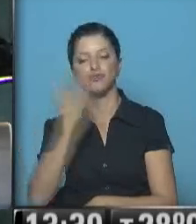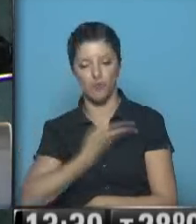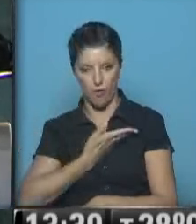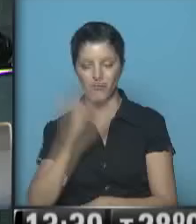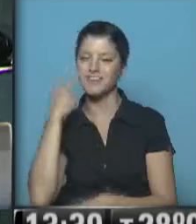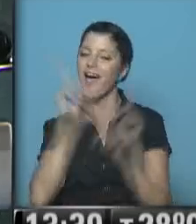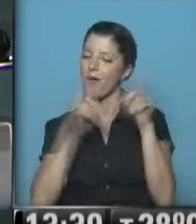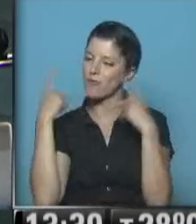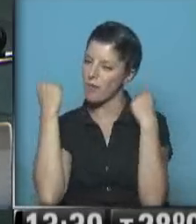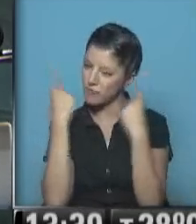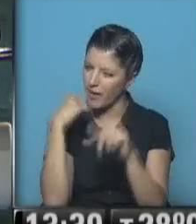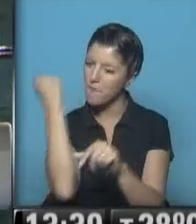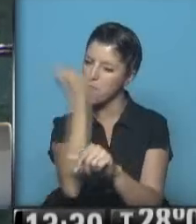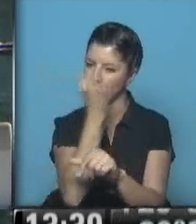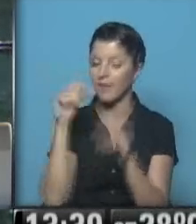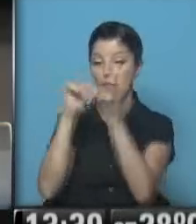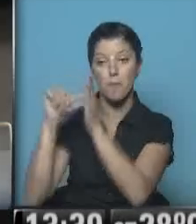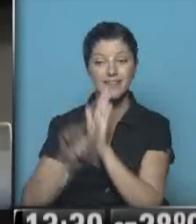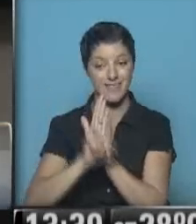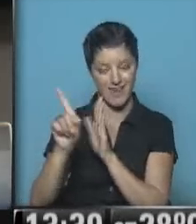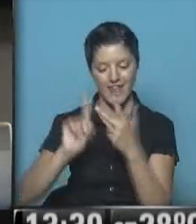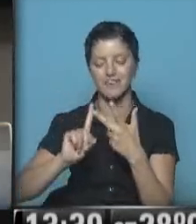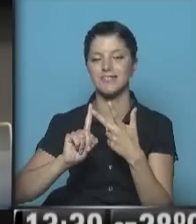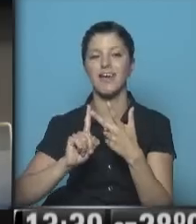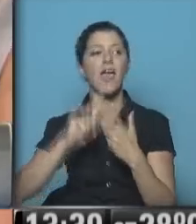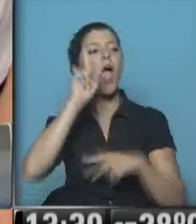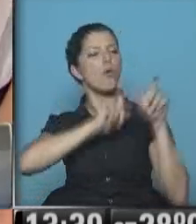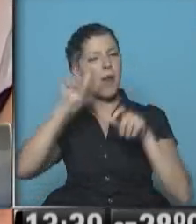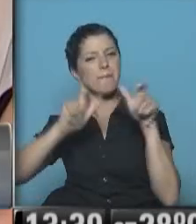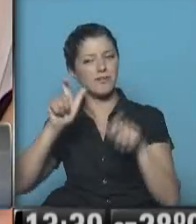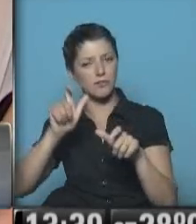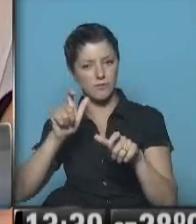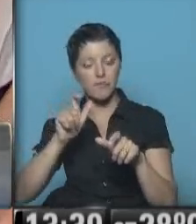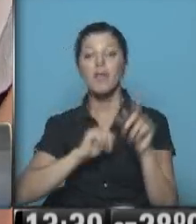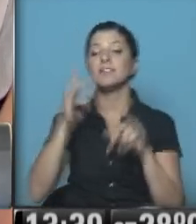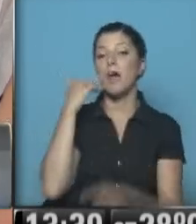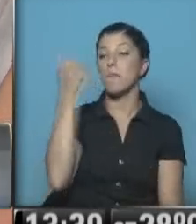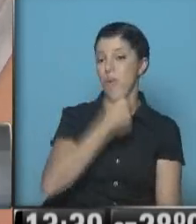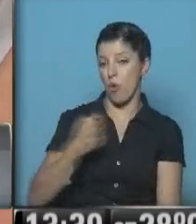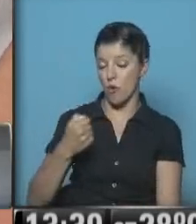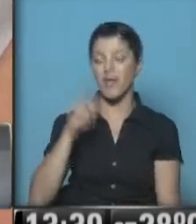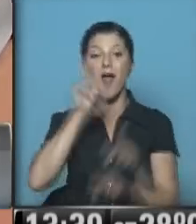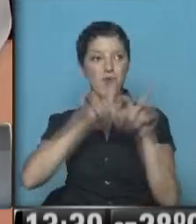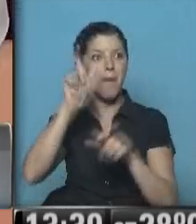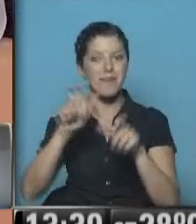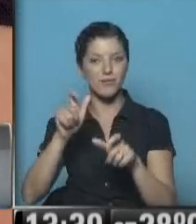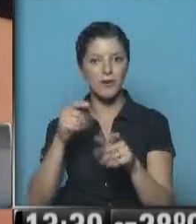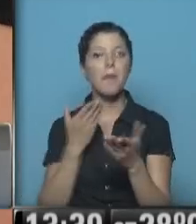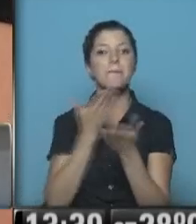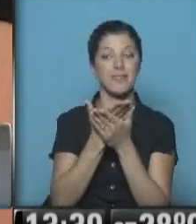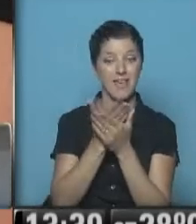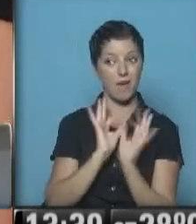importantes en los países del este, ya mucha gente estaba se solidaridad pasaba, en Polonia. ¿Te acordás? Mucha gente se pedía asilo en